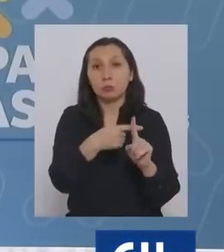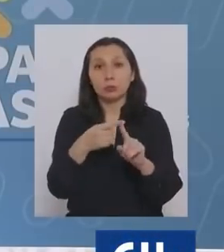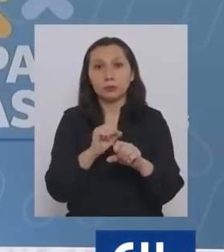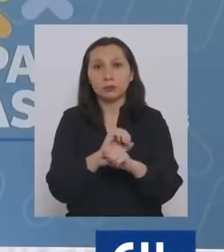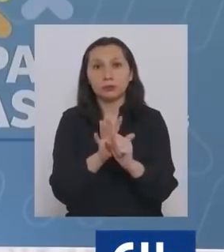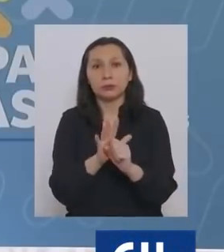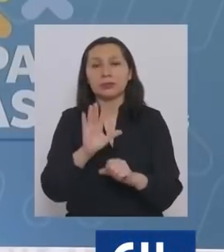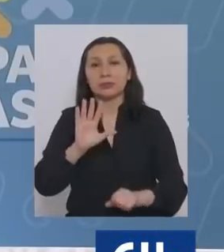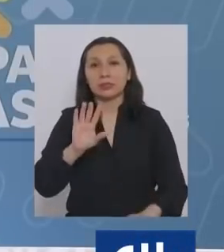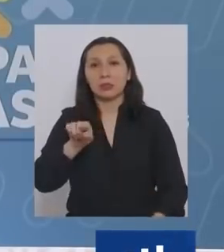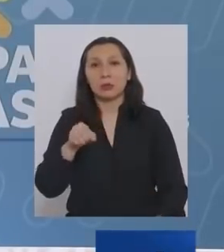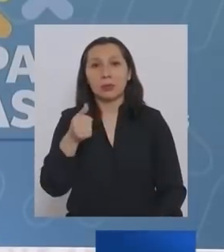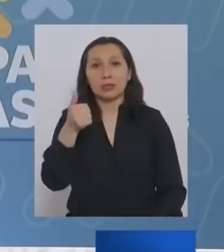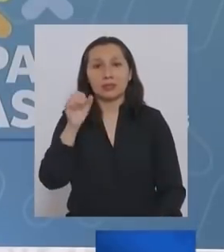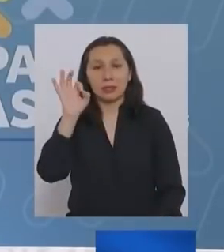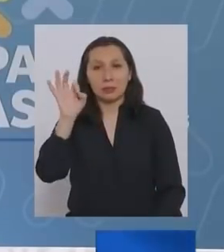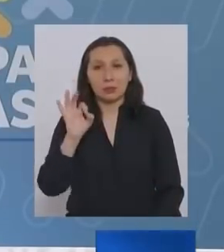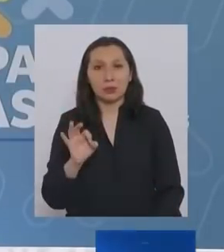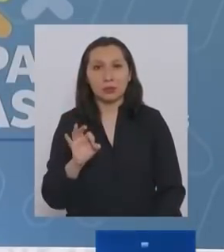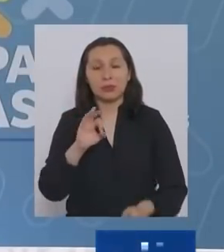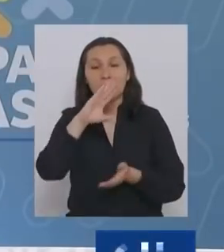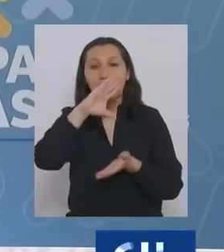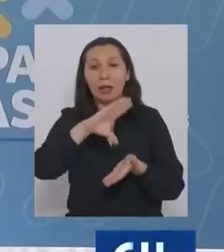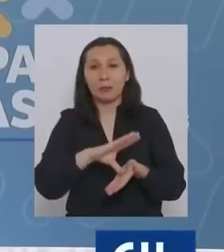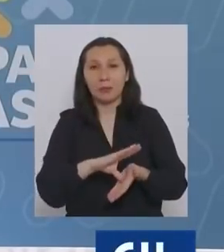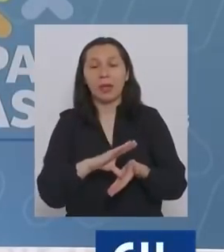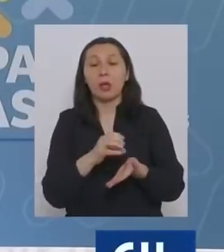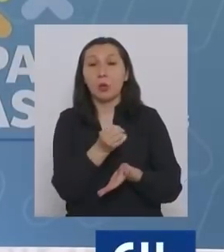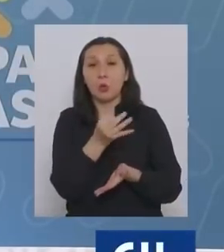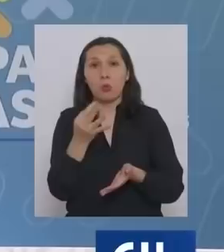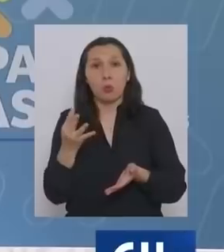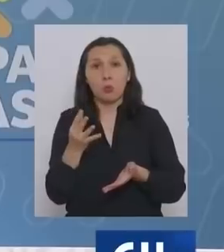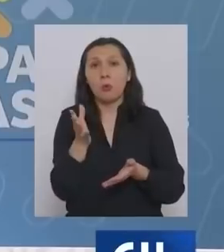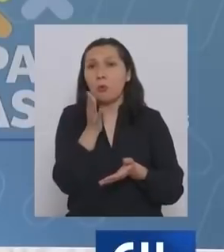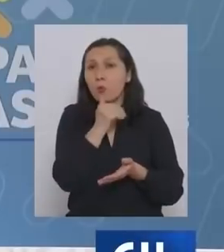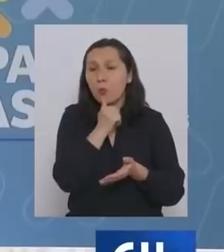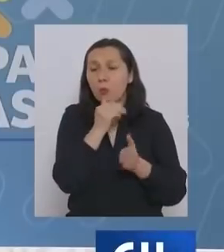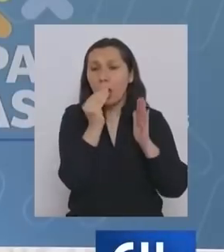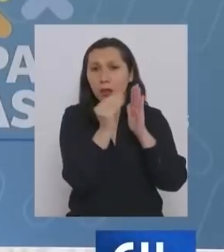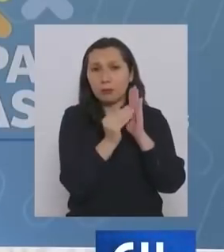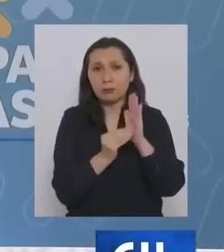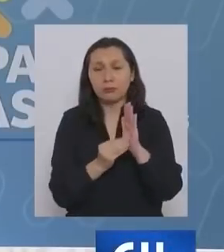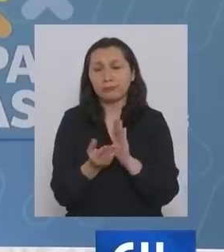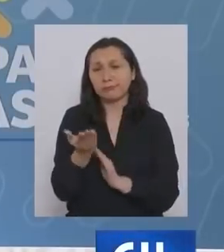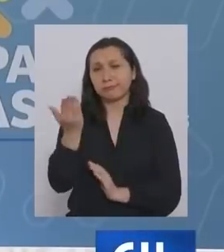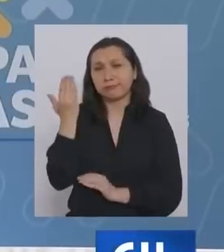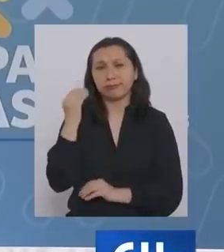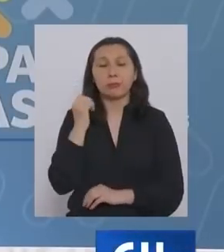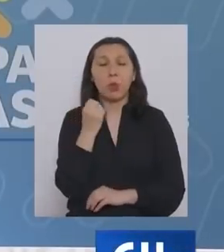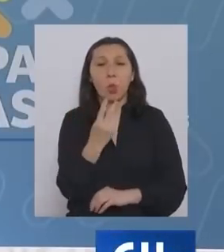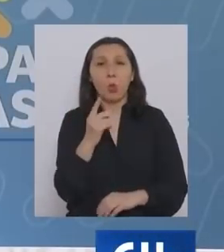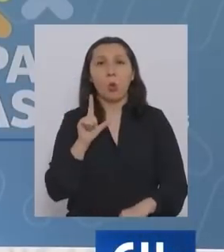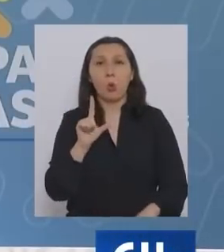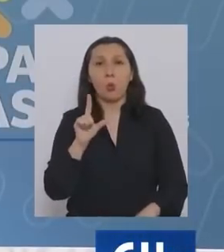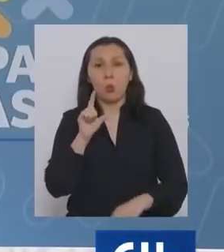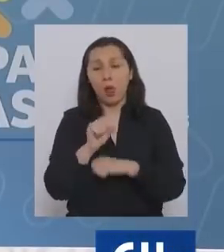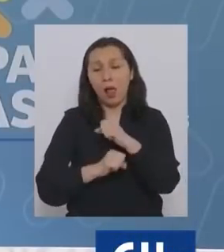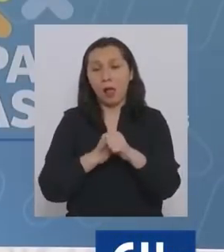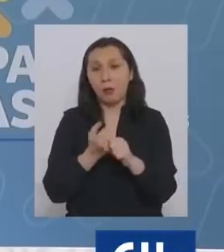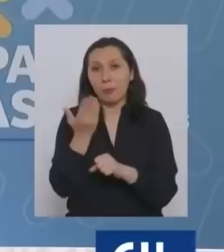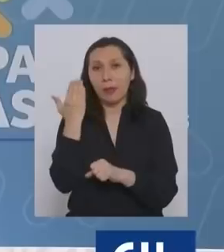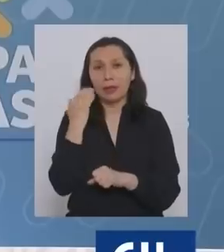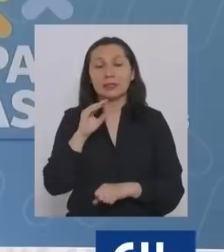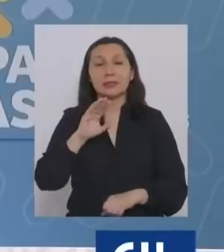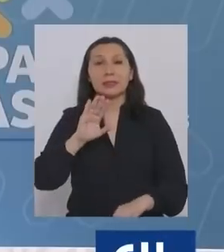positividad de 5.6% a nivel nacional, cifra que no se registraba desde el 2 de julio del año pasado, con